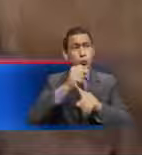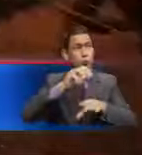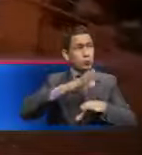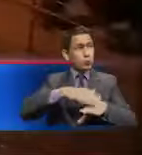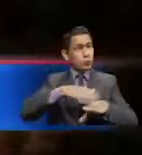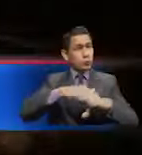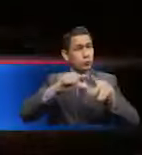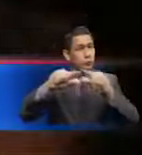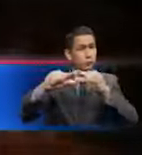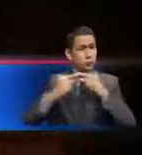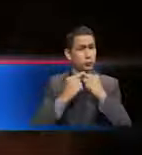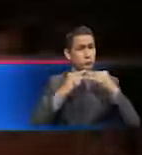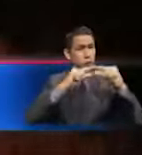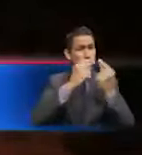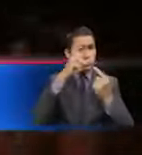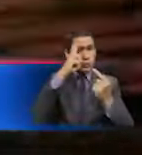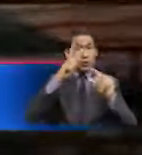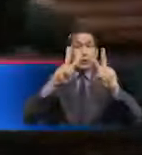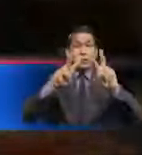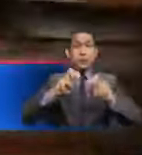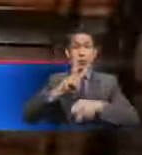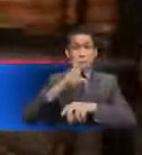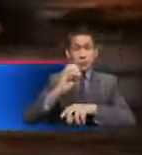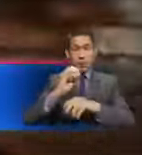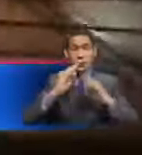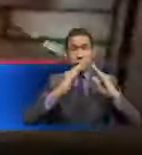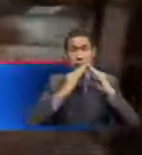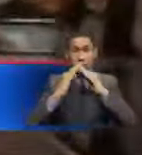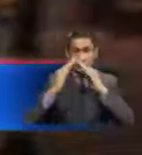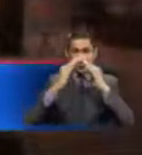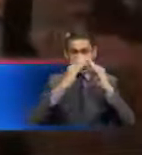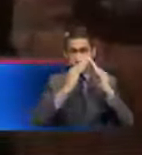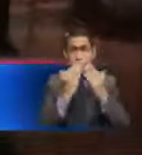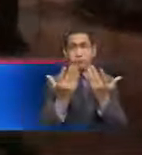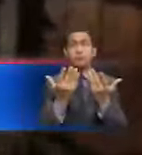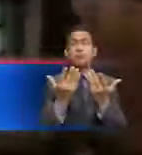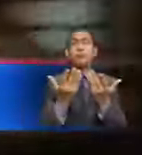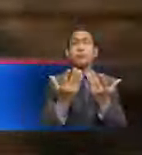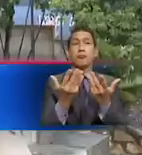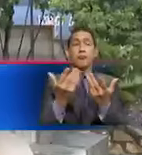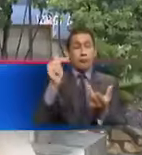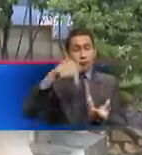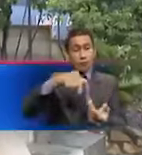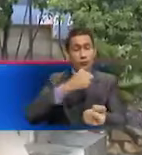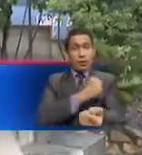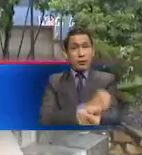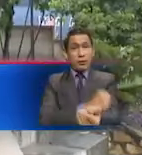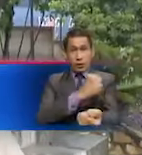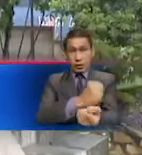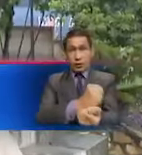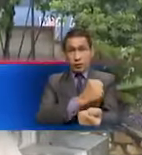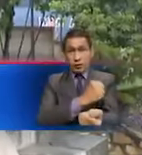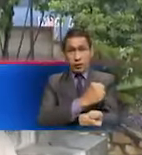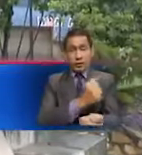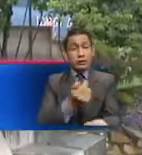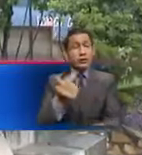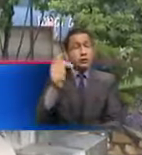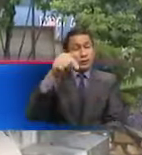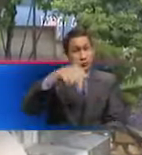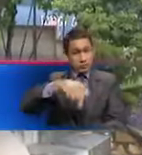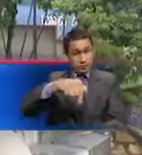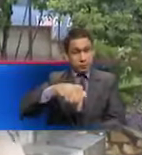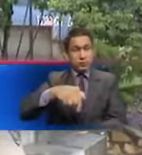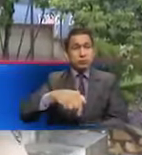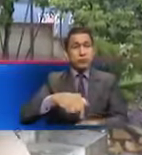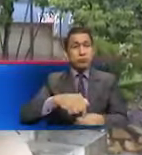allanaron 20 casas. En el sector de Pascuales, estas están orientadas a mejorar la seguridad del sector con el objetivo de